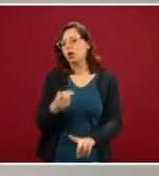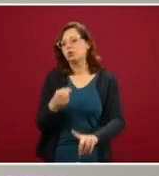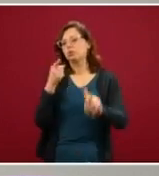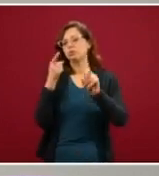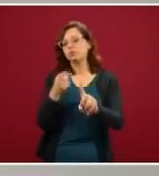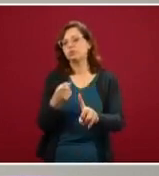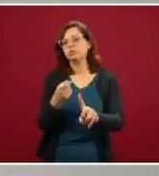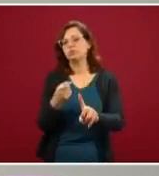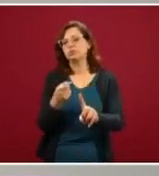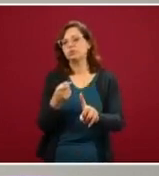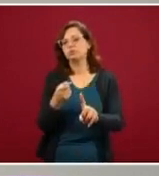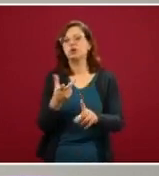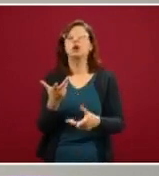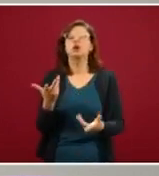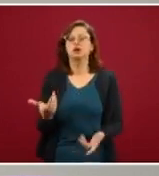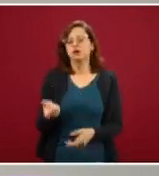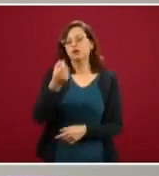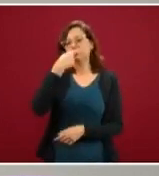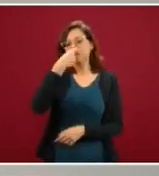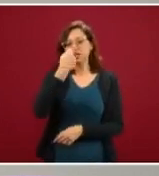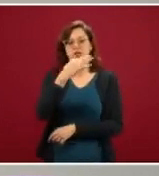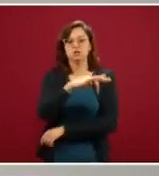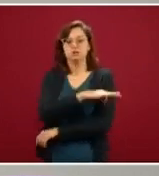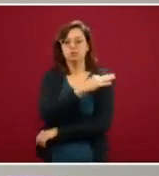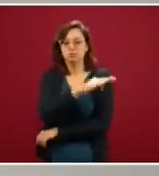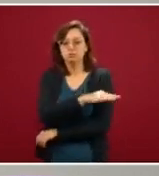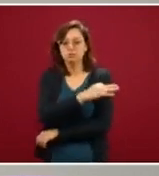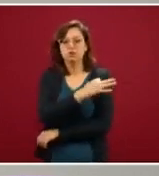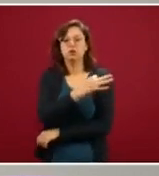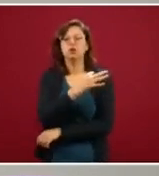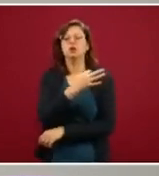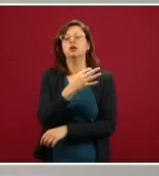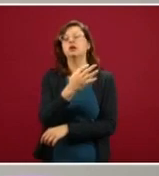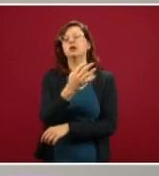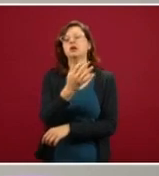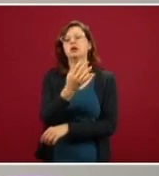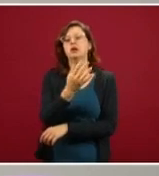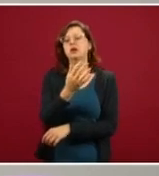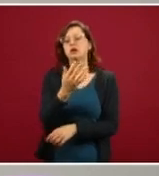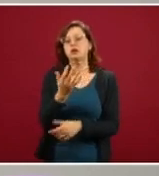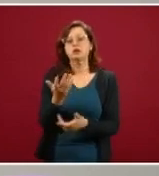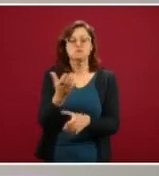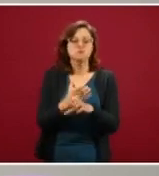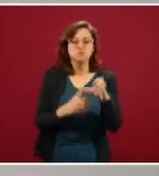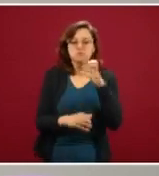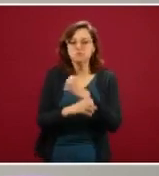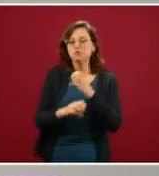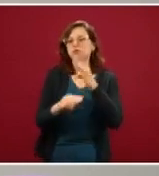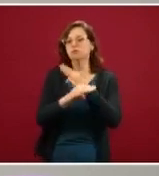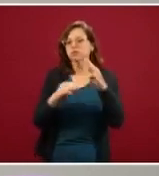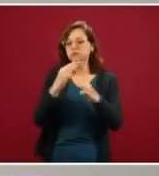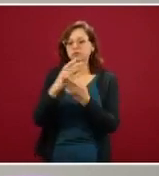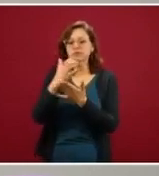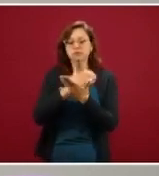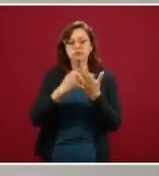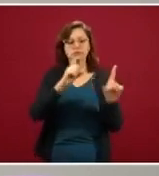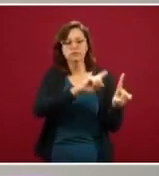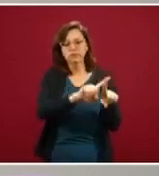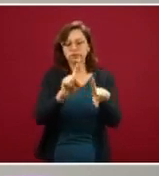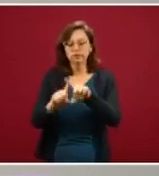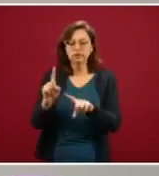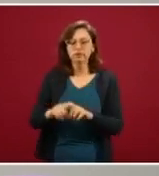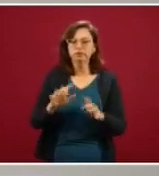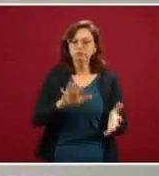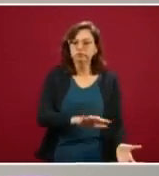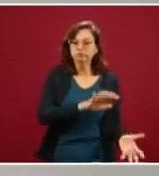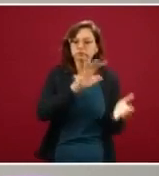llevar medicamentos, vacunación, vacunas, insumos, material de curación a las